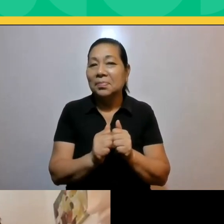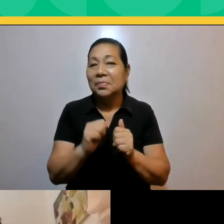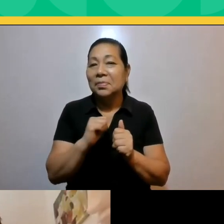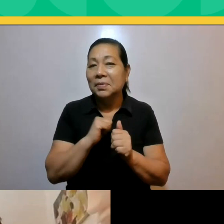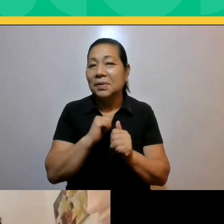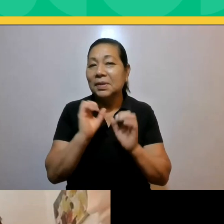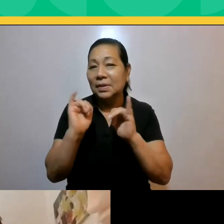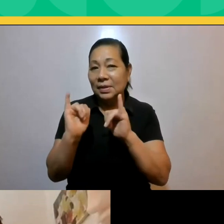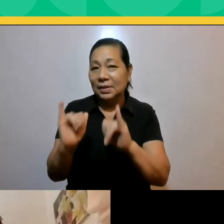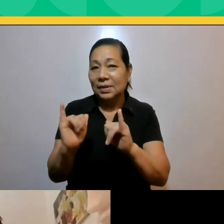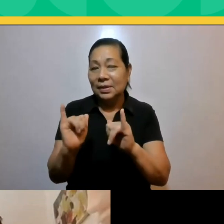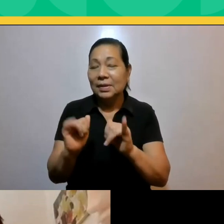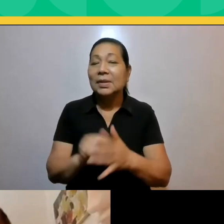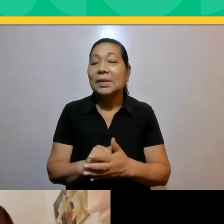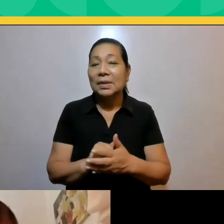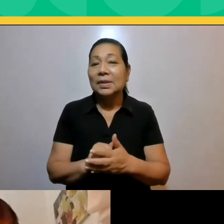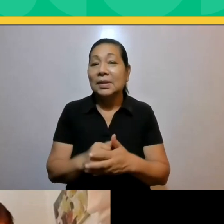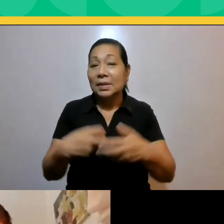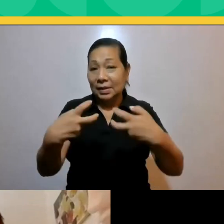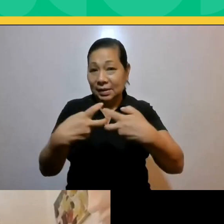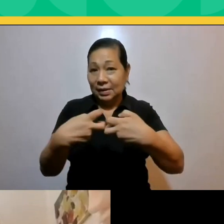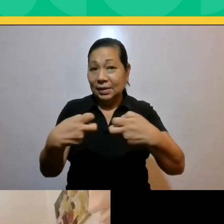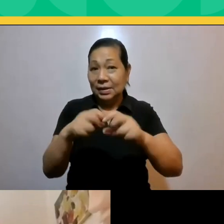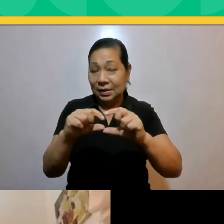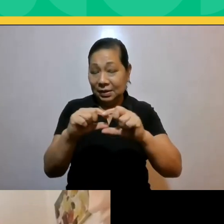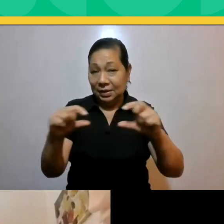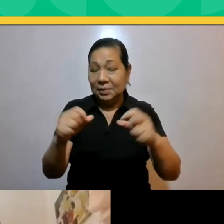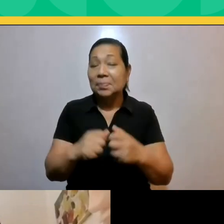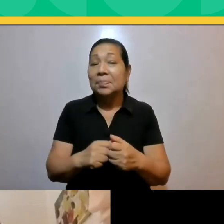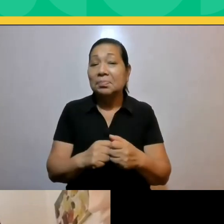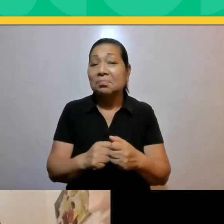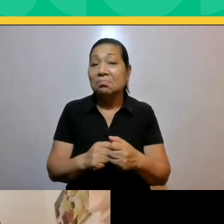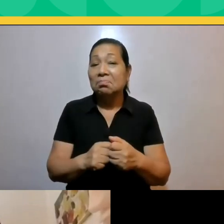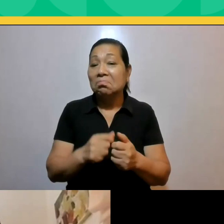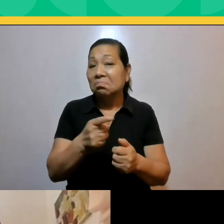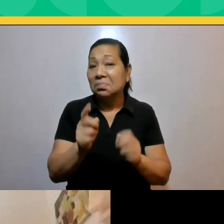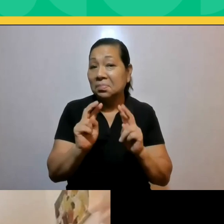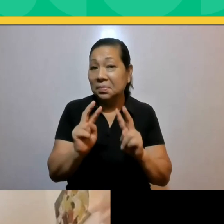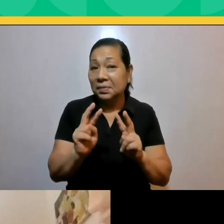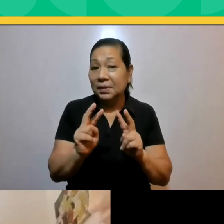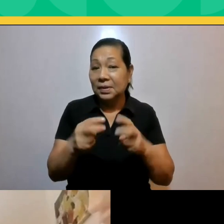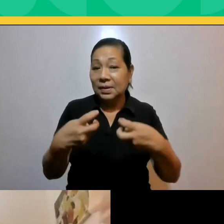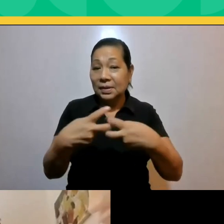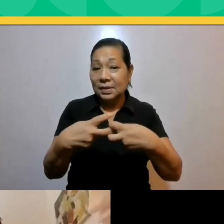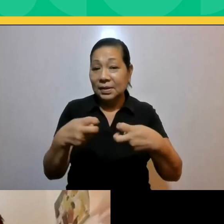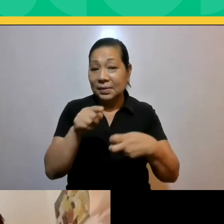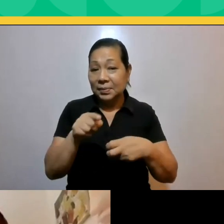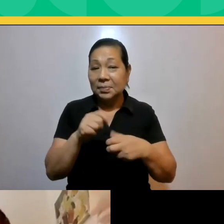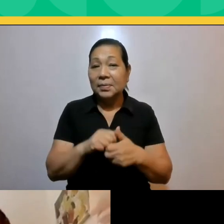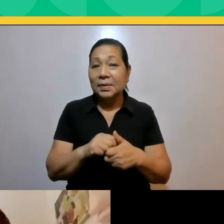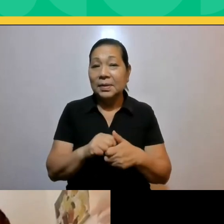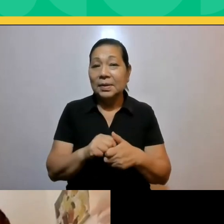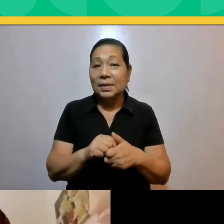Yo voy a dejar aquí mi correo, ¿no? Me pueden escribir, no sé si todos ven el chat, no lo